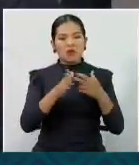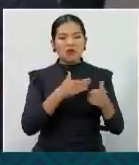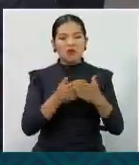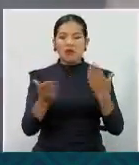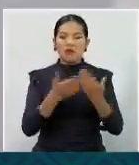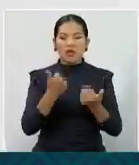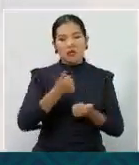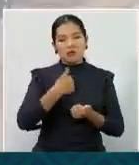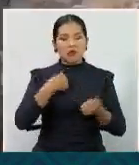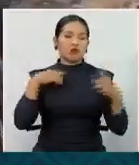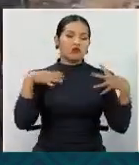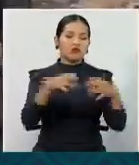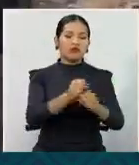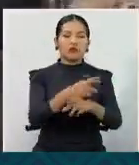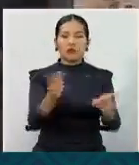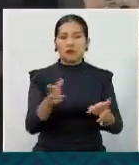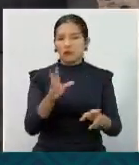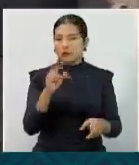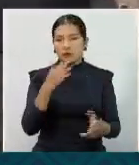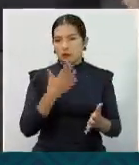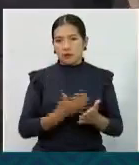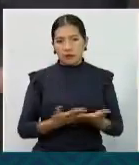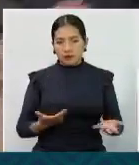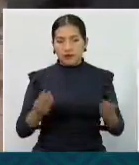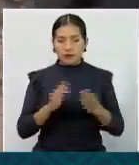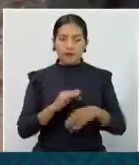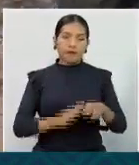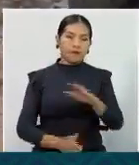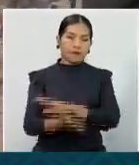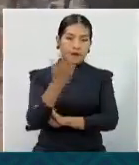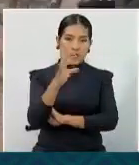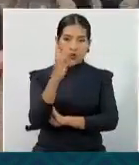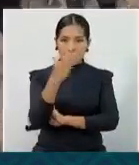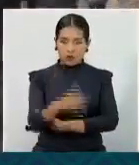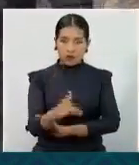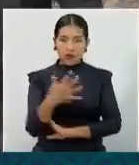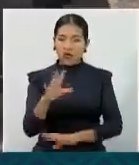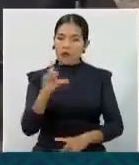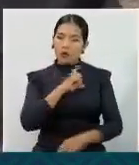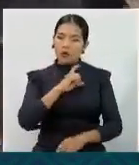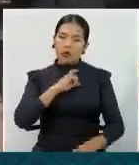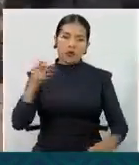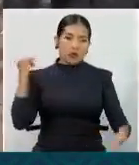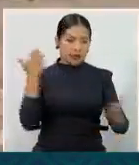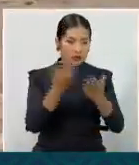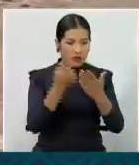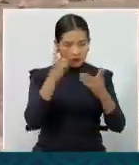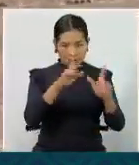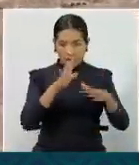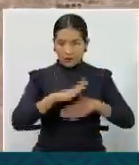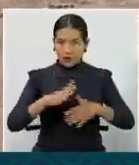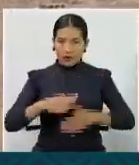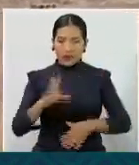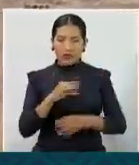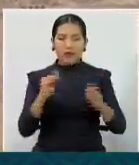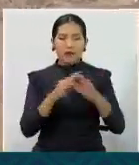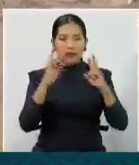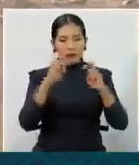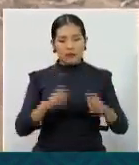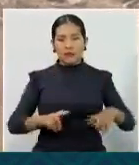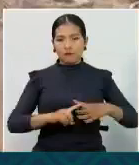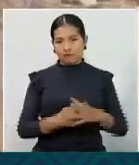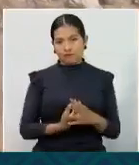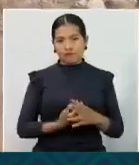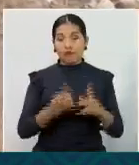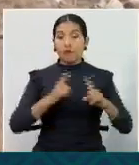haya justicia. Acerca de las 8:30 de la mañana llegaron efectivos policiales para tranquilizar la situación y realizar la investigación de los hechos.